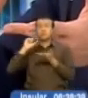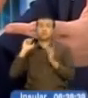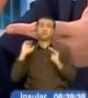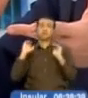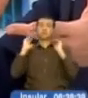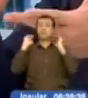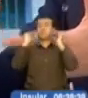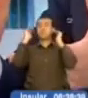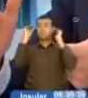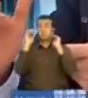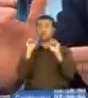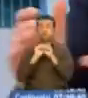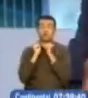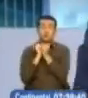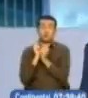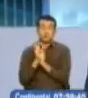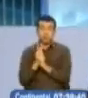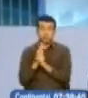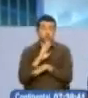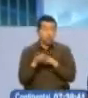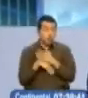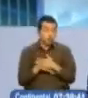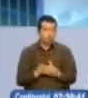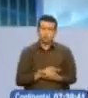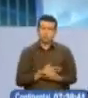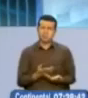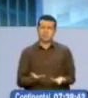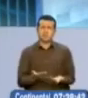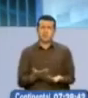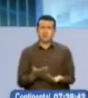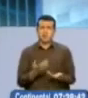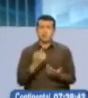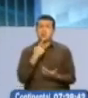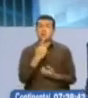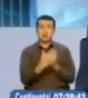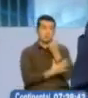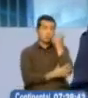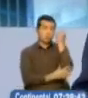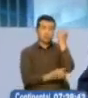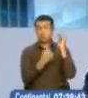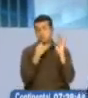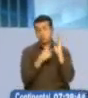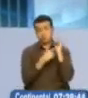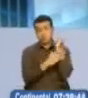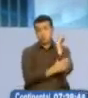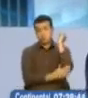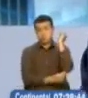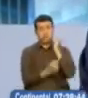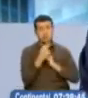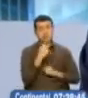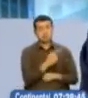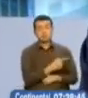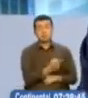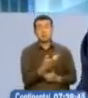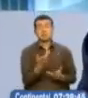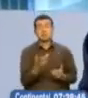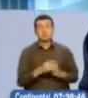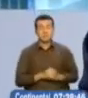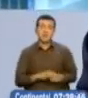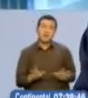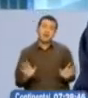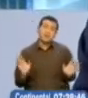capas de la sociedad y no a todas. Y cuando se habla de pobreza, por ejemplo, se dice,